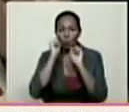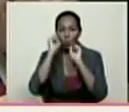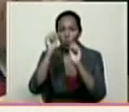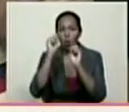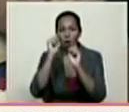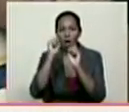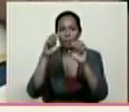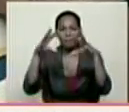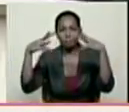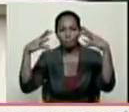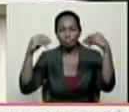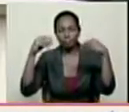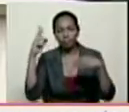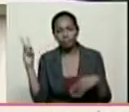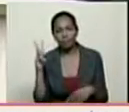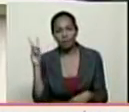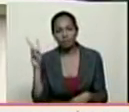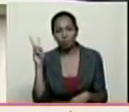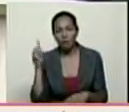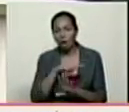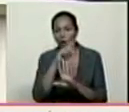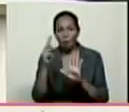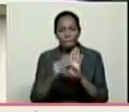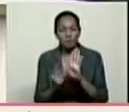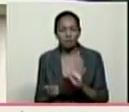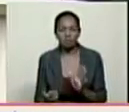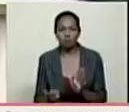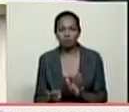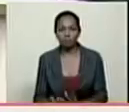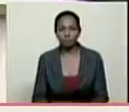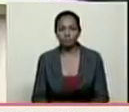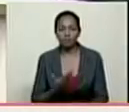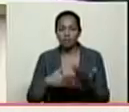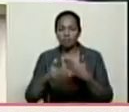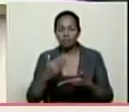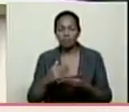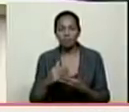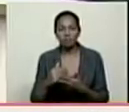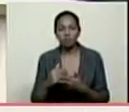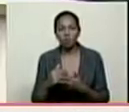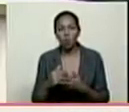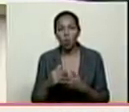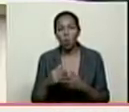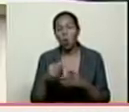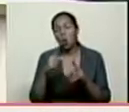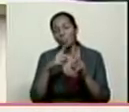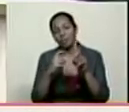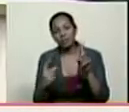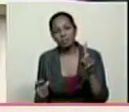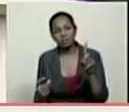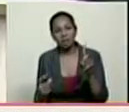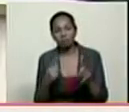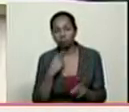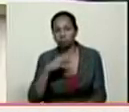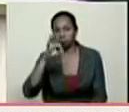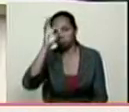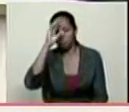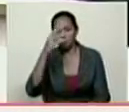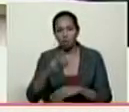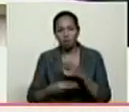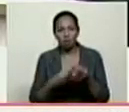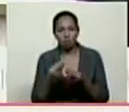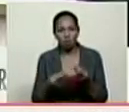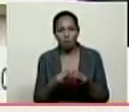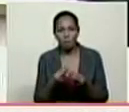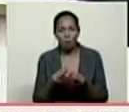lograron, que fue la suspensión total del servicio de energía eléctrica. No contaban con la fuerza, con la determinación,